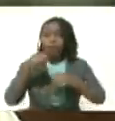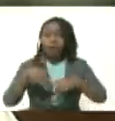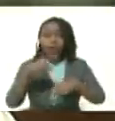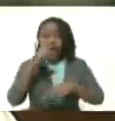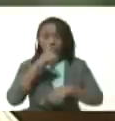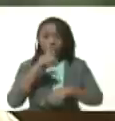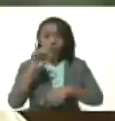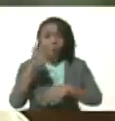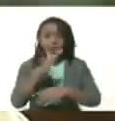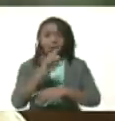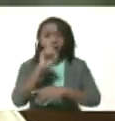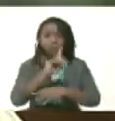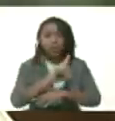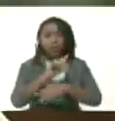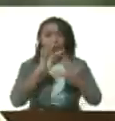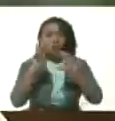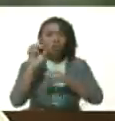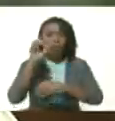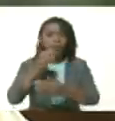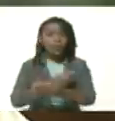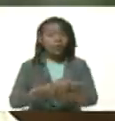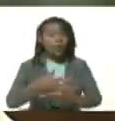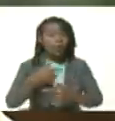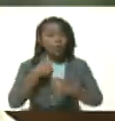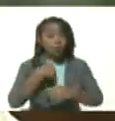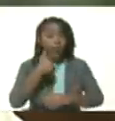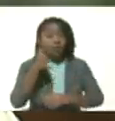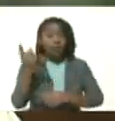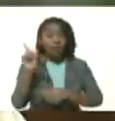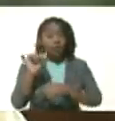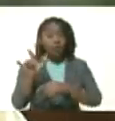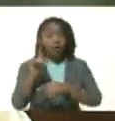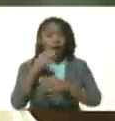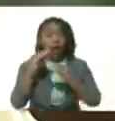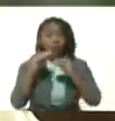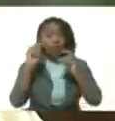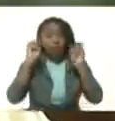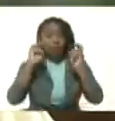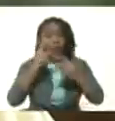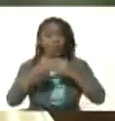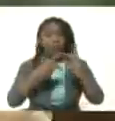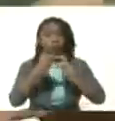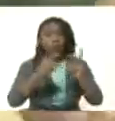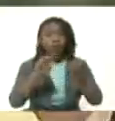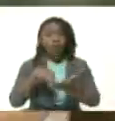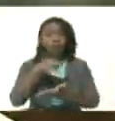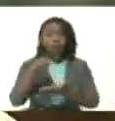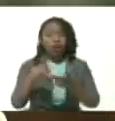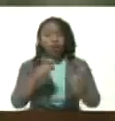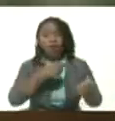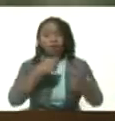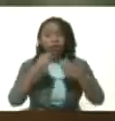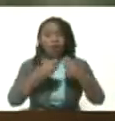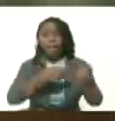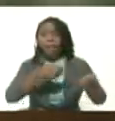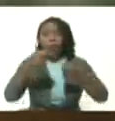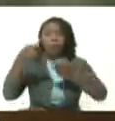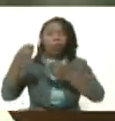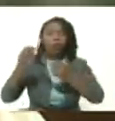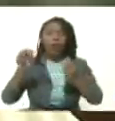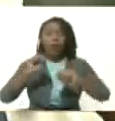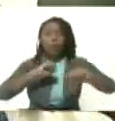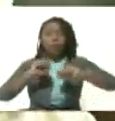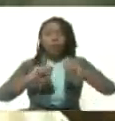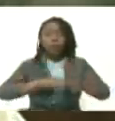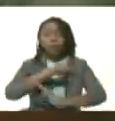año alrededor de los 190 millones. Cuando digo eso, hablo de lo que es producción nacional más importación, porque se habla de la movilización